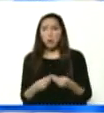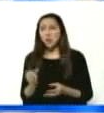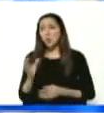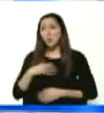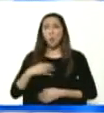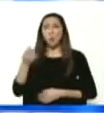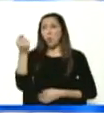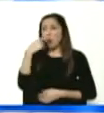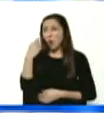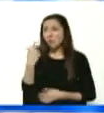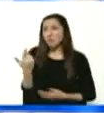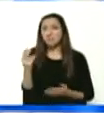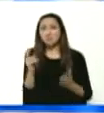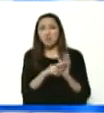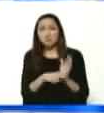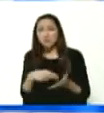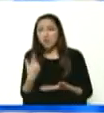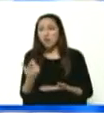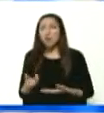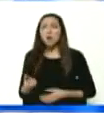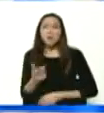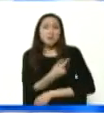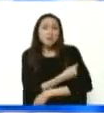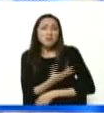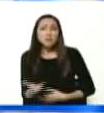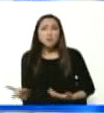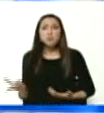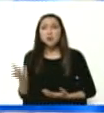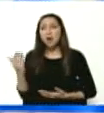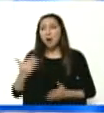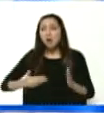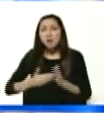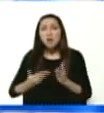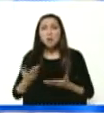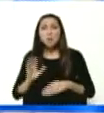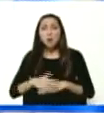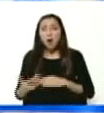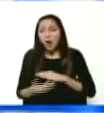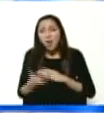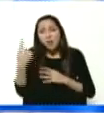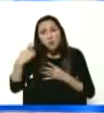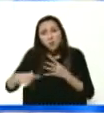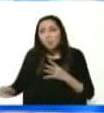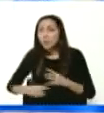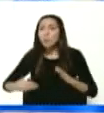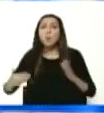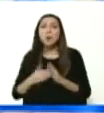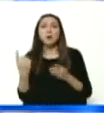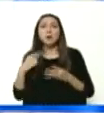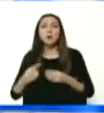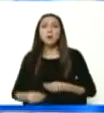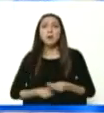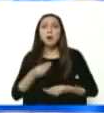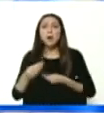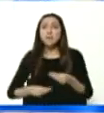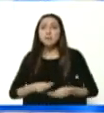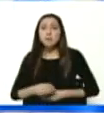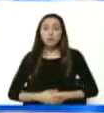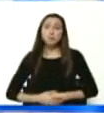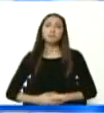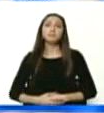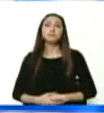medicinas, tratamientos, vacunas, servicios financieros, tecnologías e infinidad de recursos materiales e